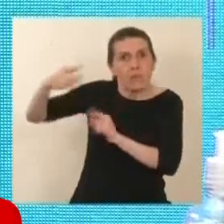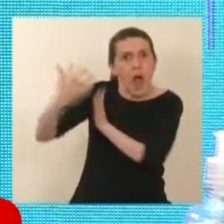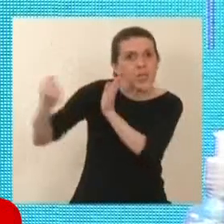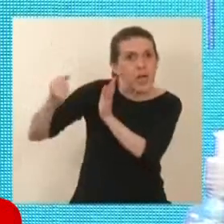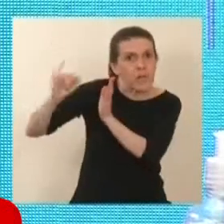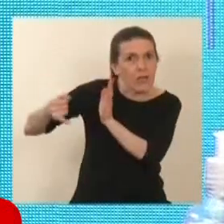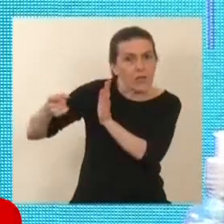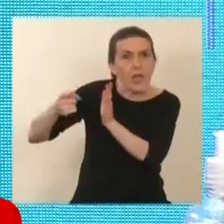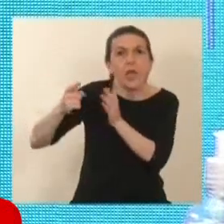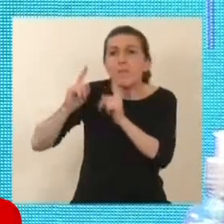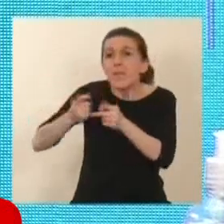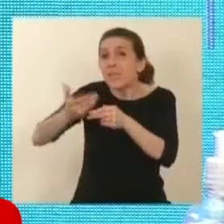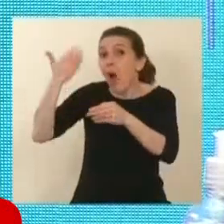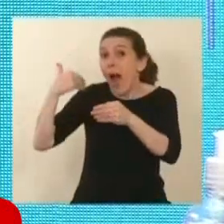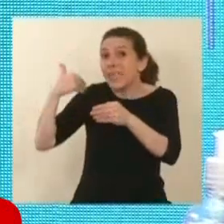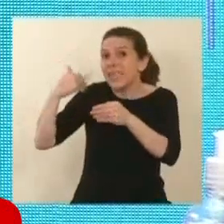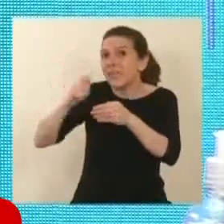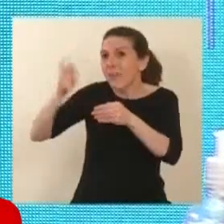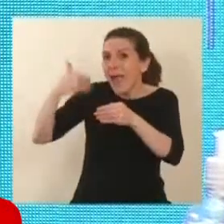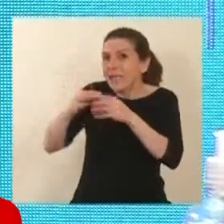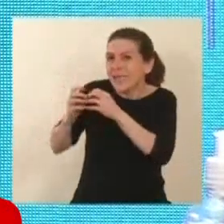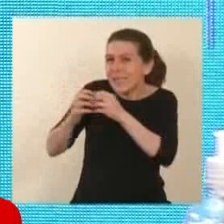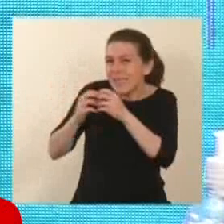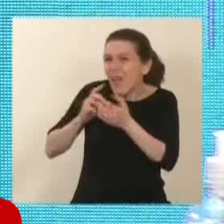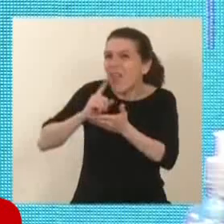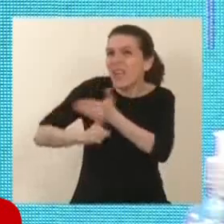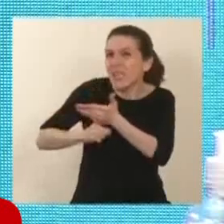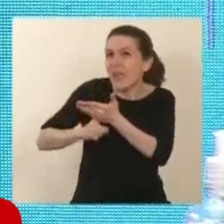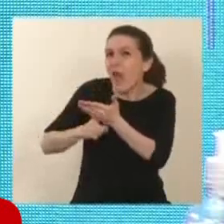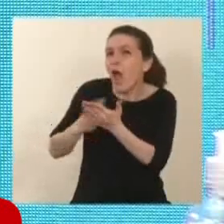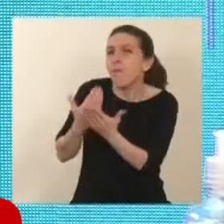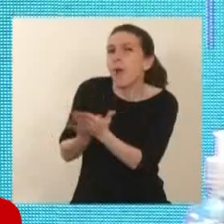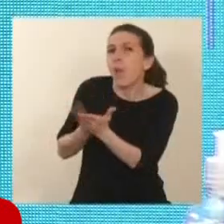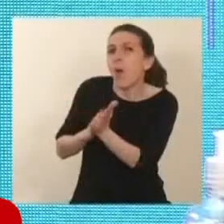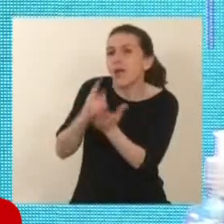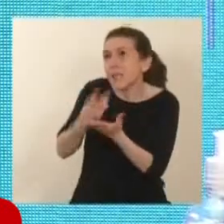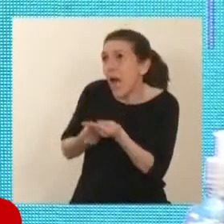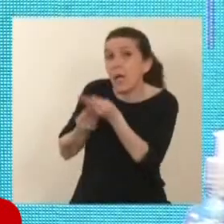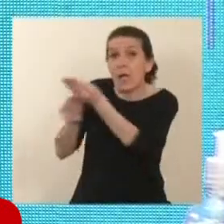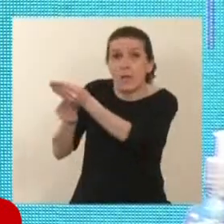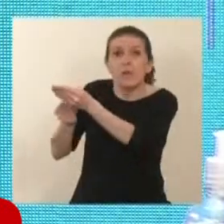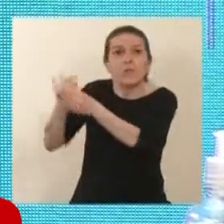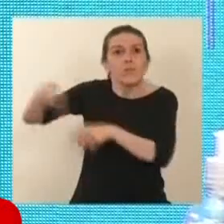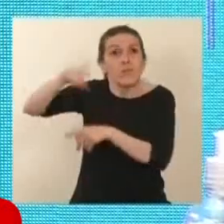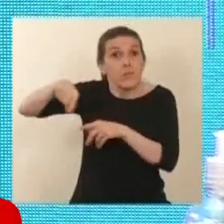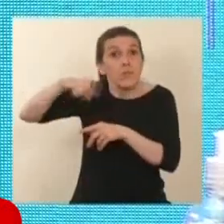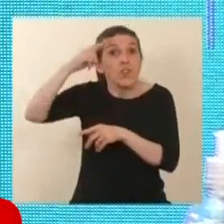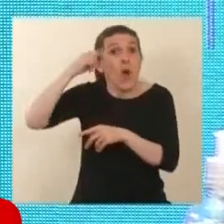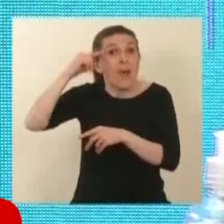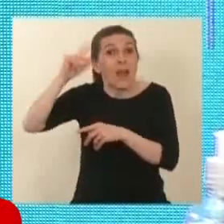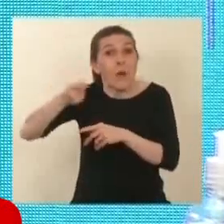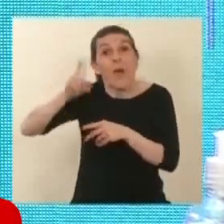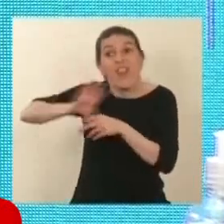diálogo que se estableció en los pasados meses, y lo que hoy tenemos es que el 99% de